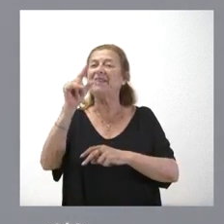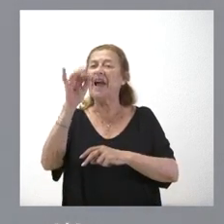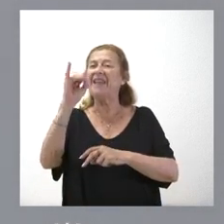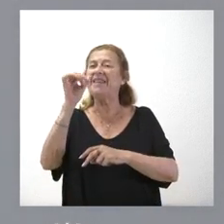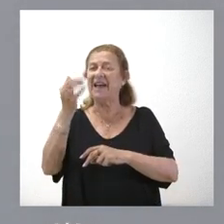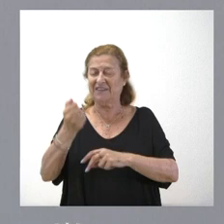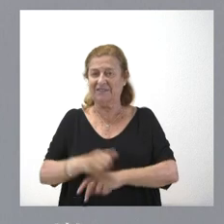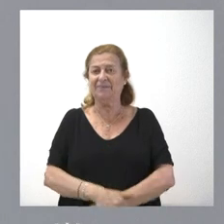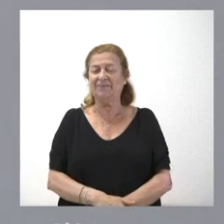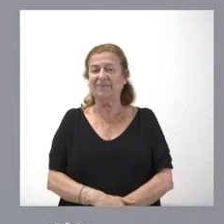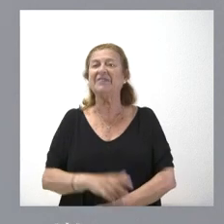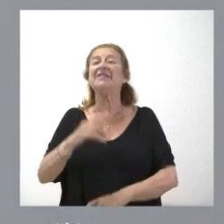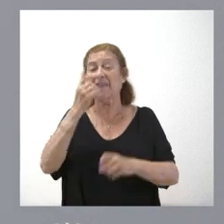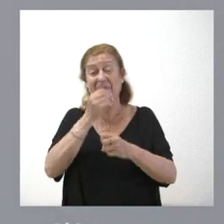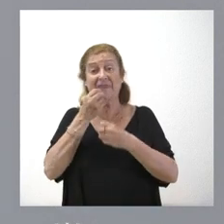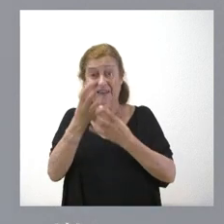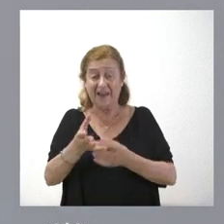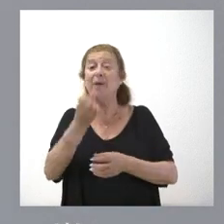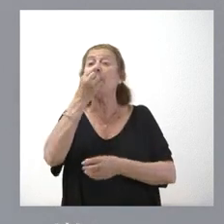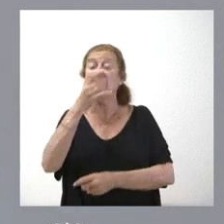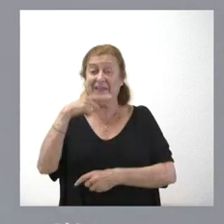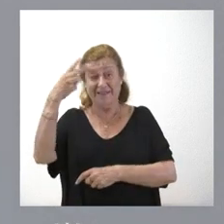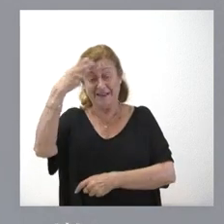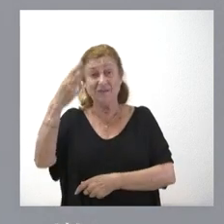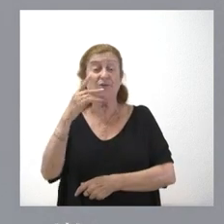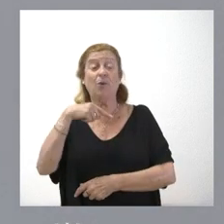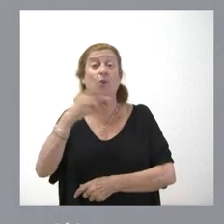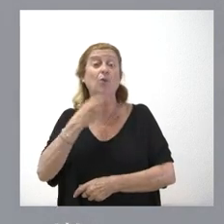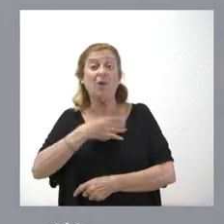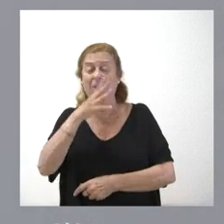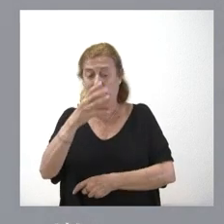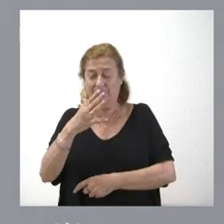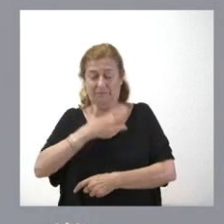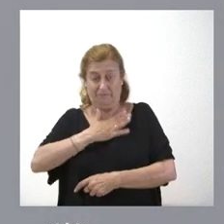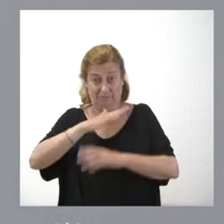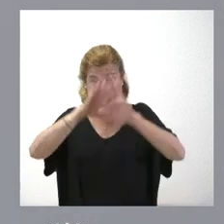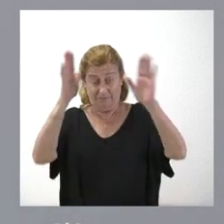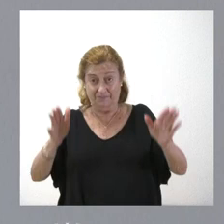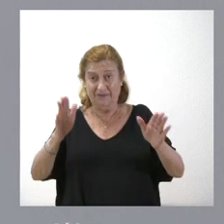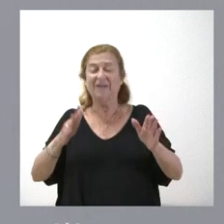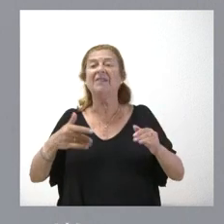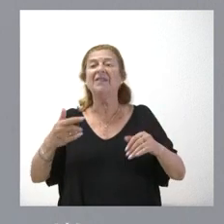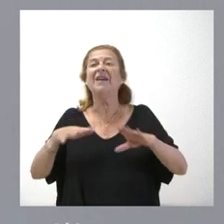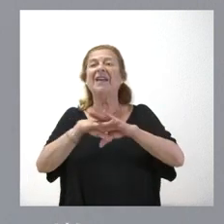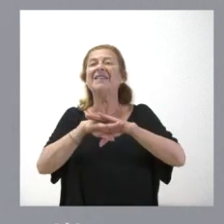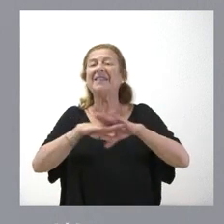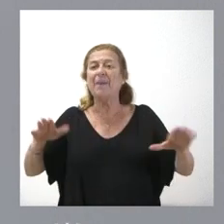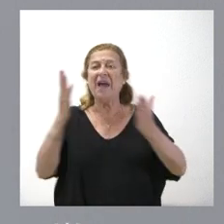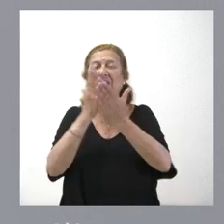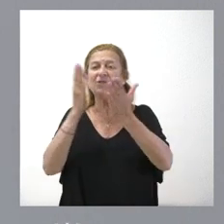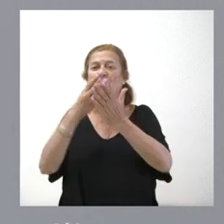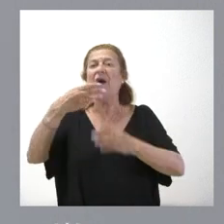2024 se declara bien de interés cultural con categoría de bien mueble la tabla de la escuela de brujas los santos